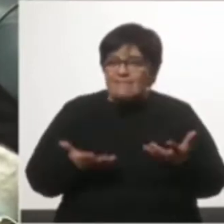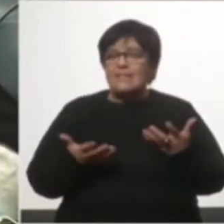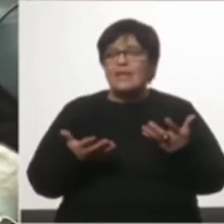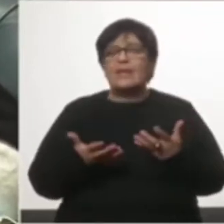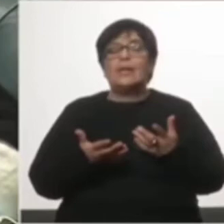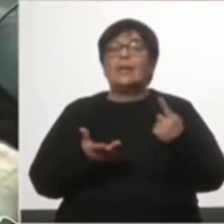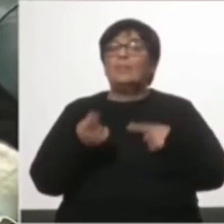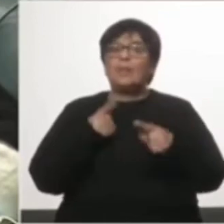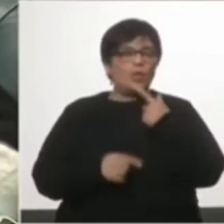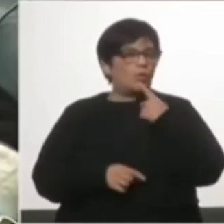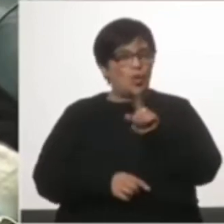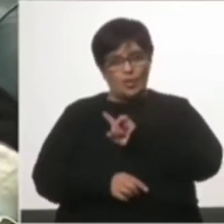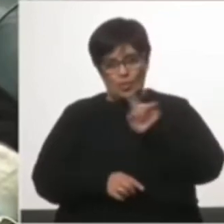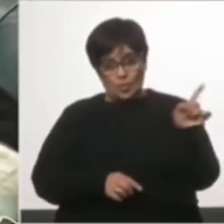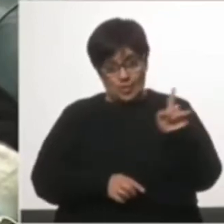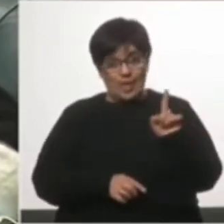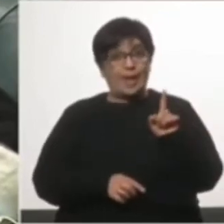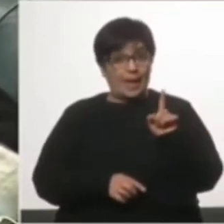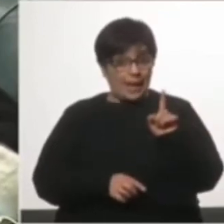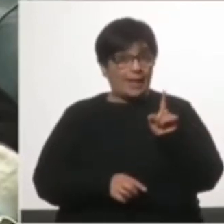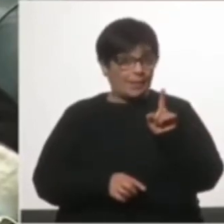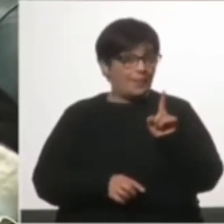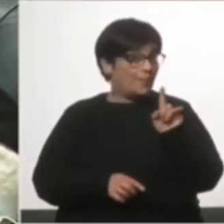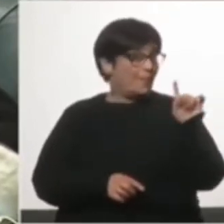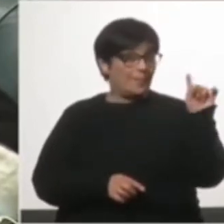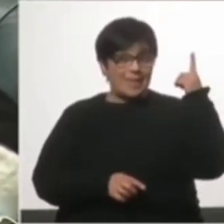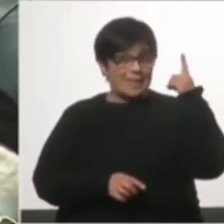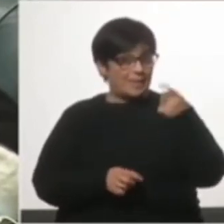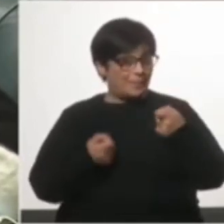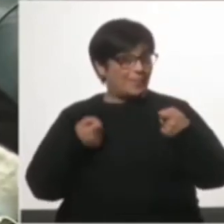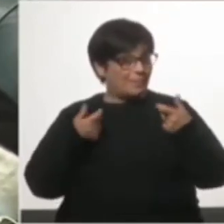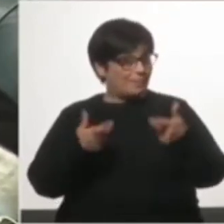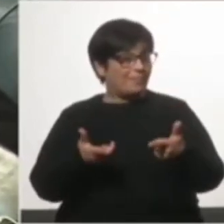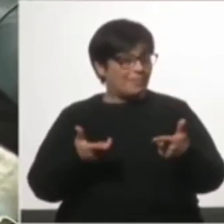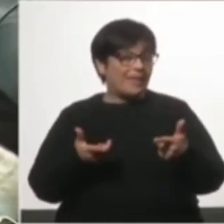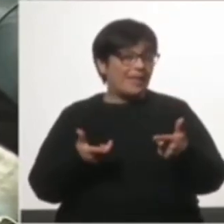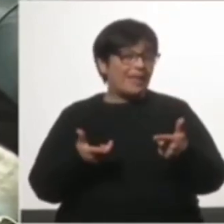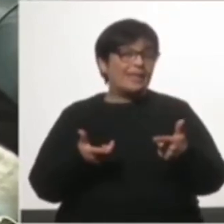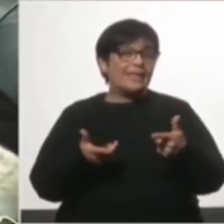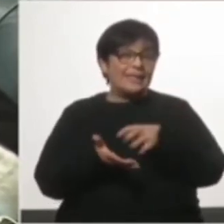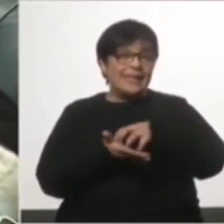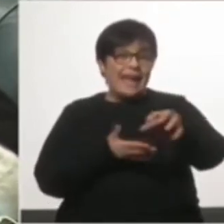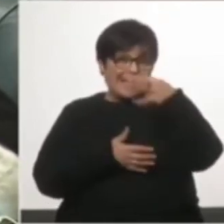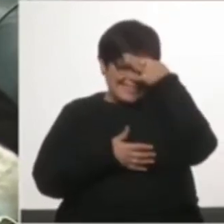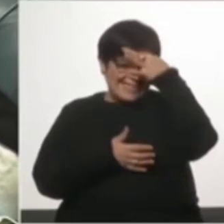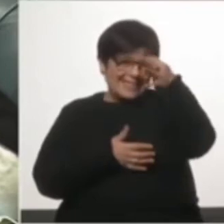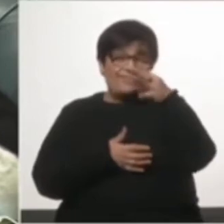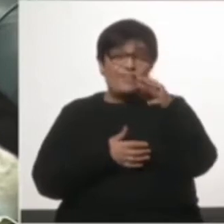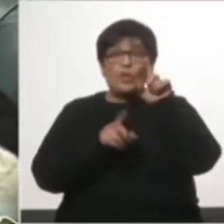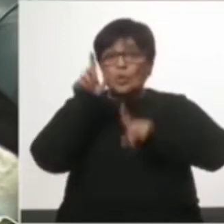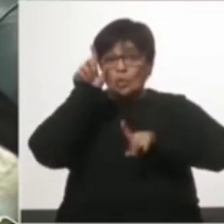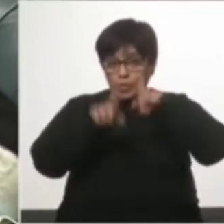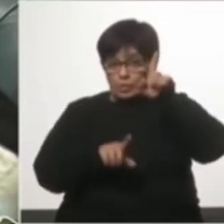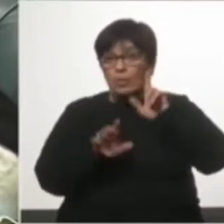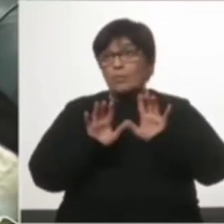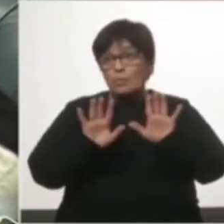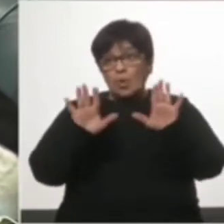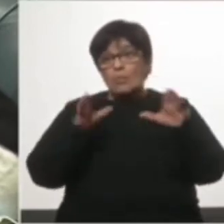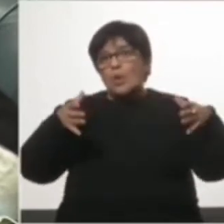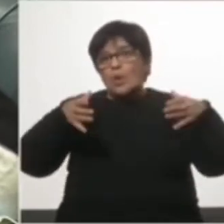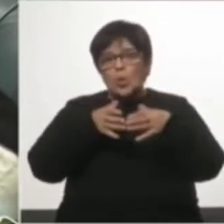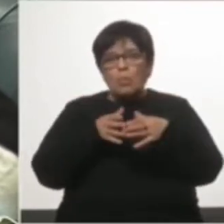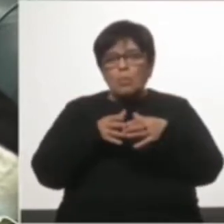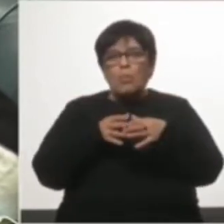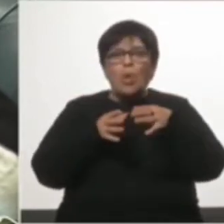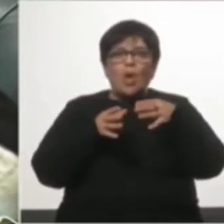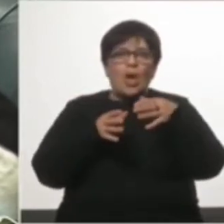lugar a dudas, el aporte más significativo en el campo científico y universitario corresponde al GACH,